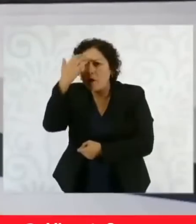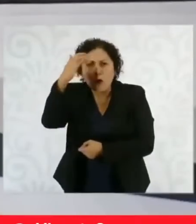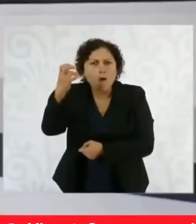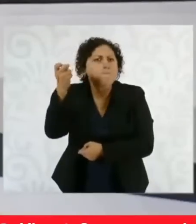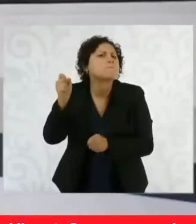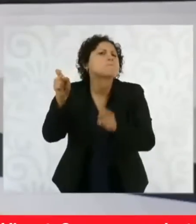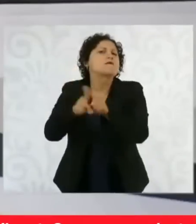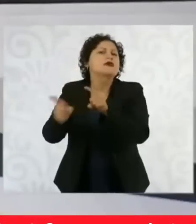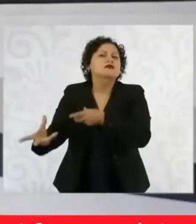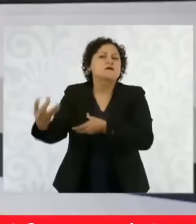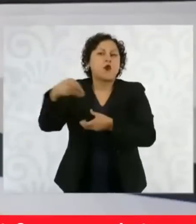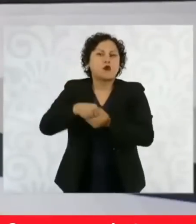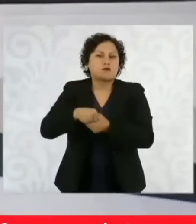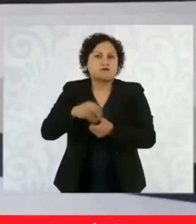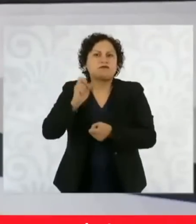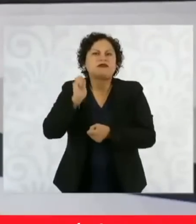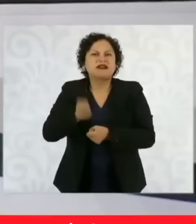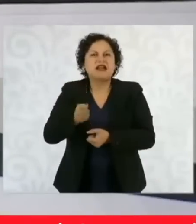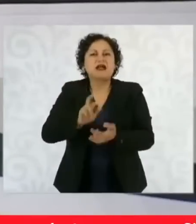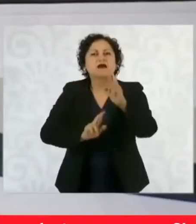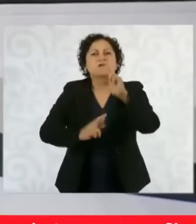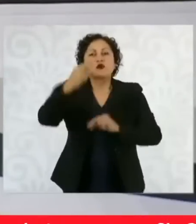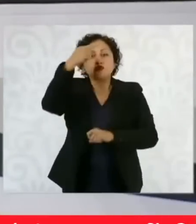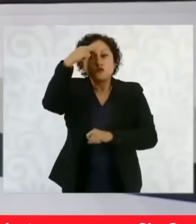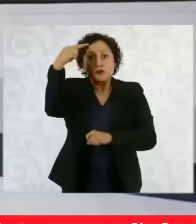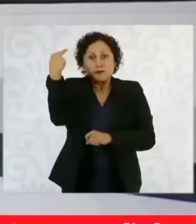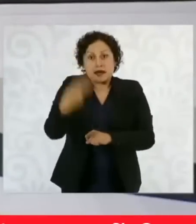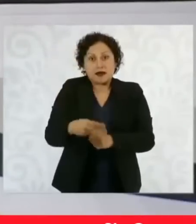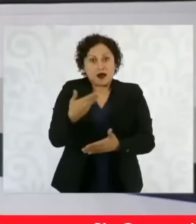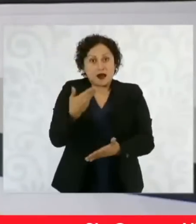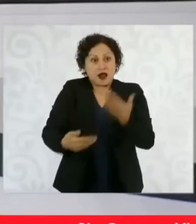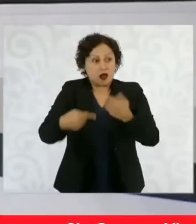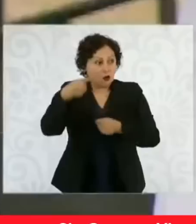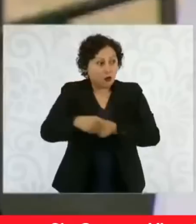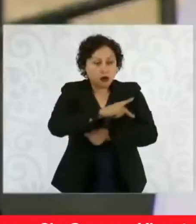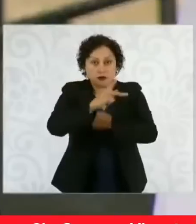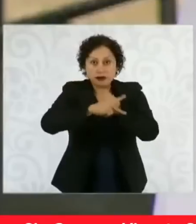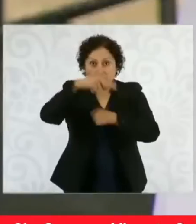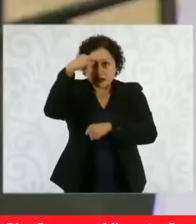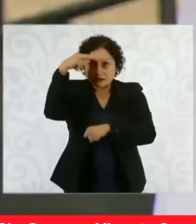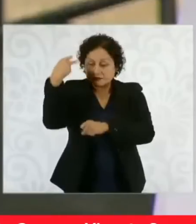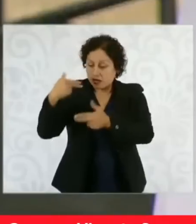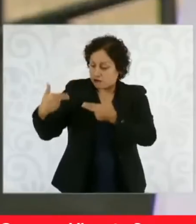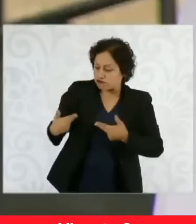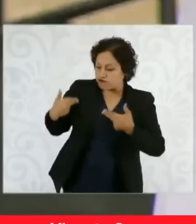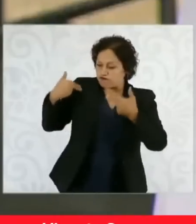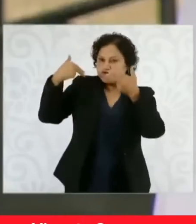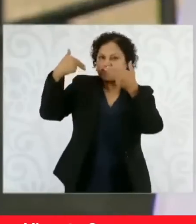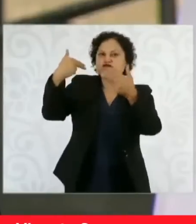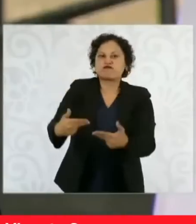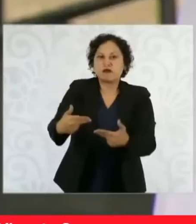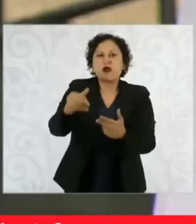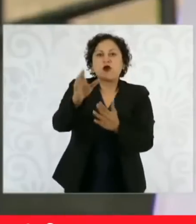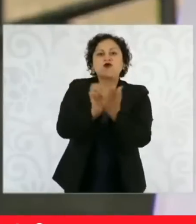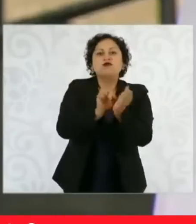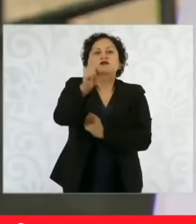Revolución Mexicana dio a nuestra patria y al mundo la Constitución de